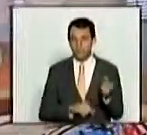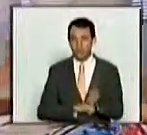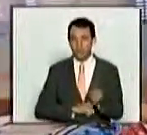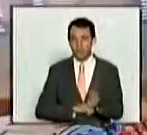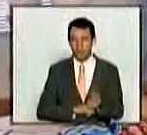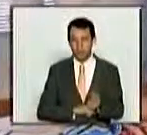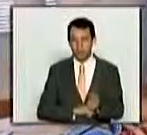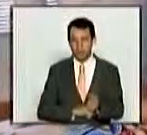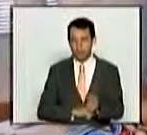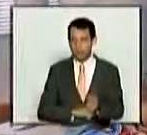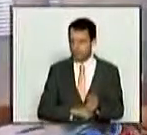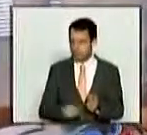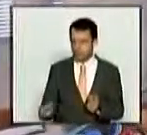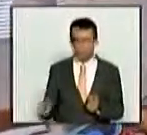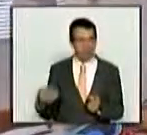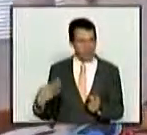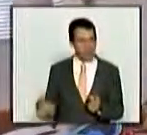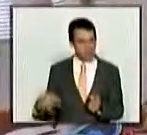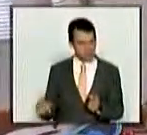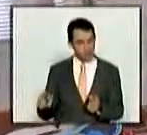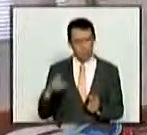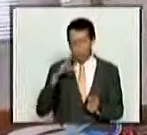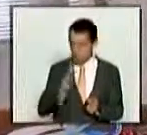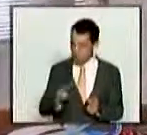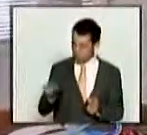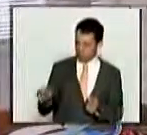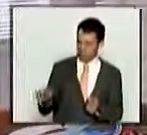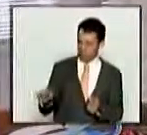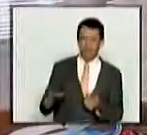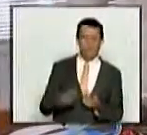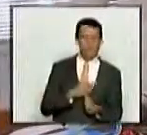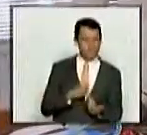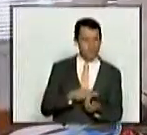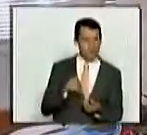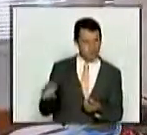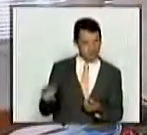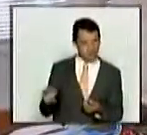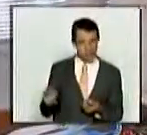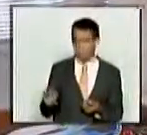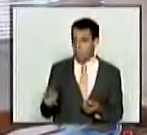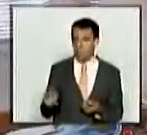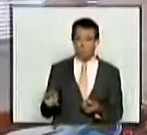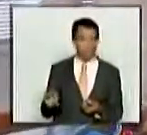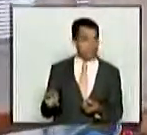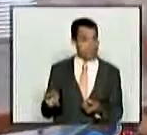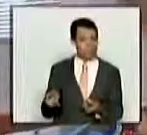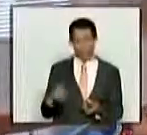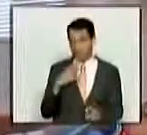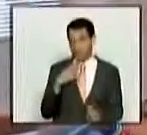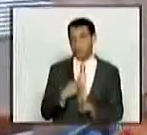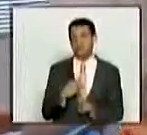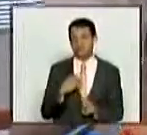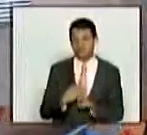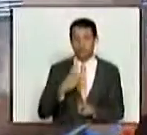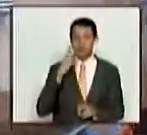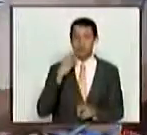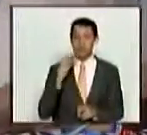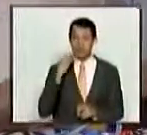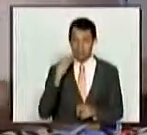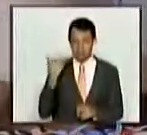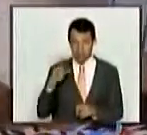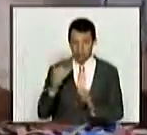Lo hace tan práctico que parece ser fácil, pero para hacer esto obviamente hay una serie